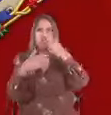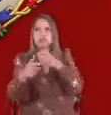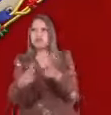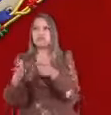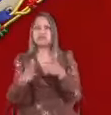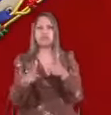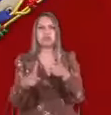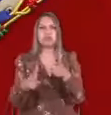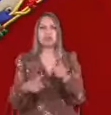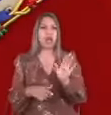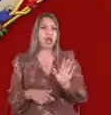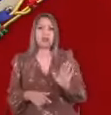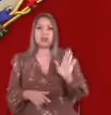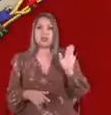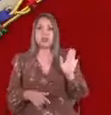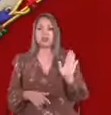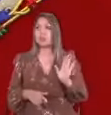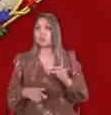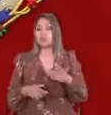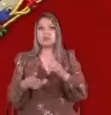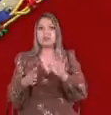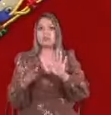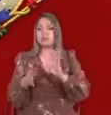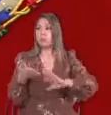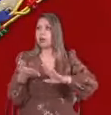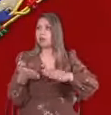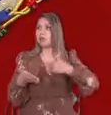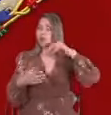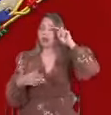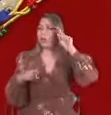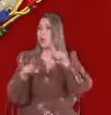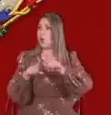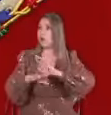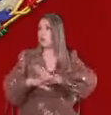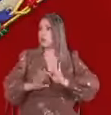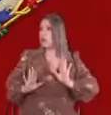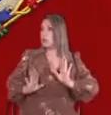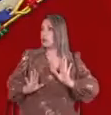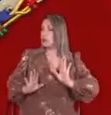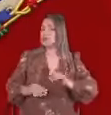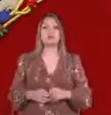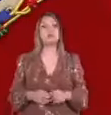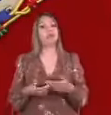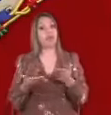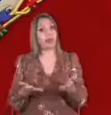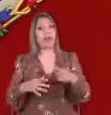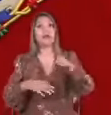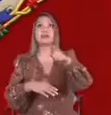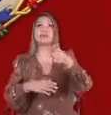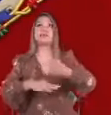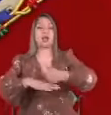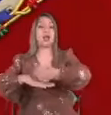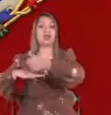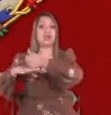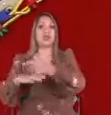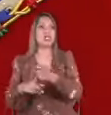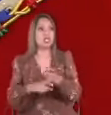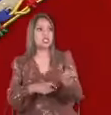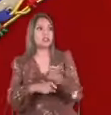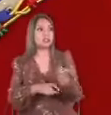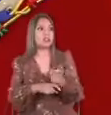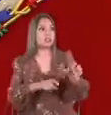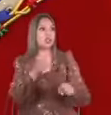como desestabilizadores. Y en nombre de esas falsas etiquetas inventadas desde los grandes poderes, hemos sido acosados